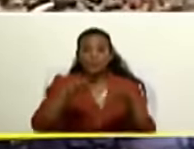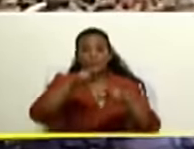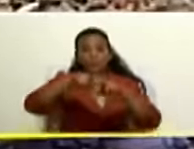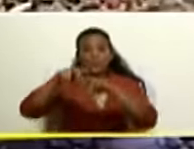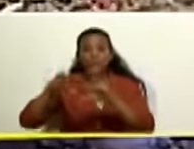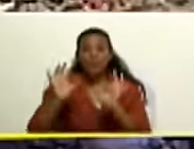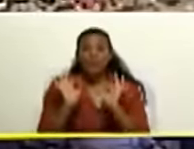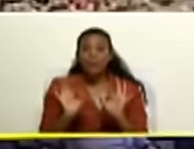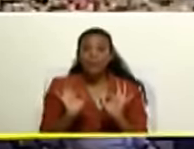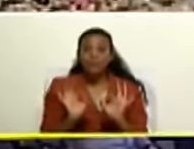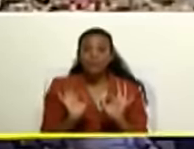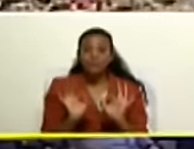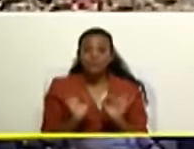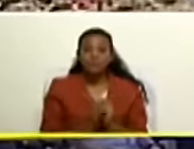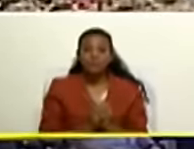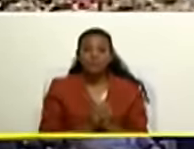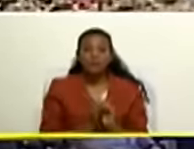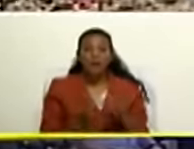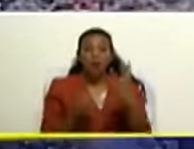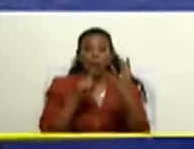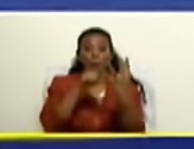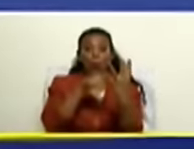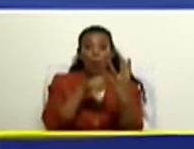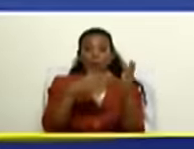en especial a los